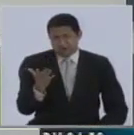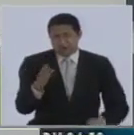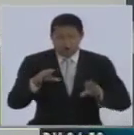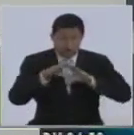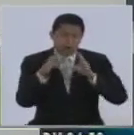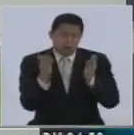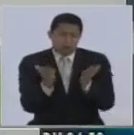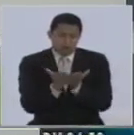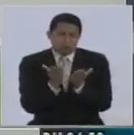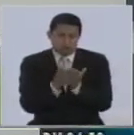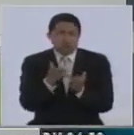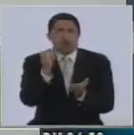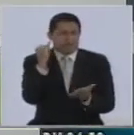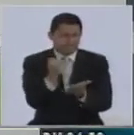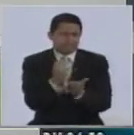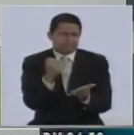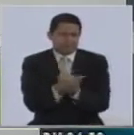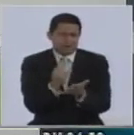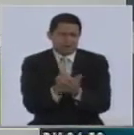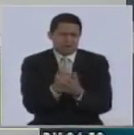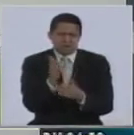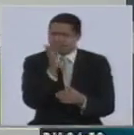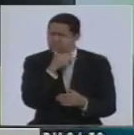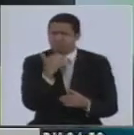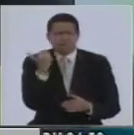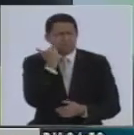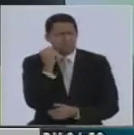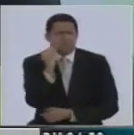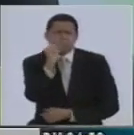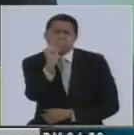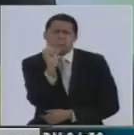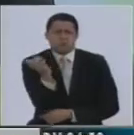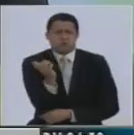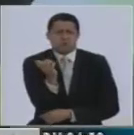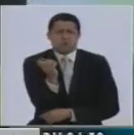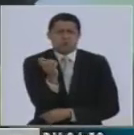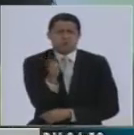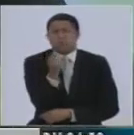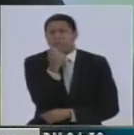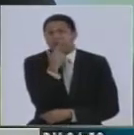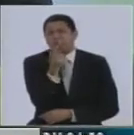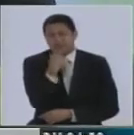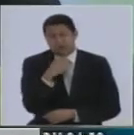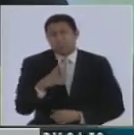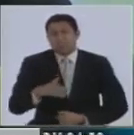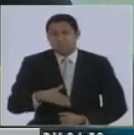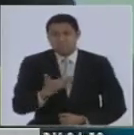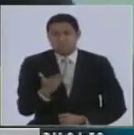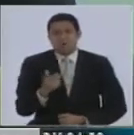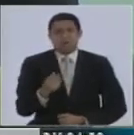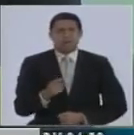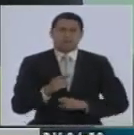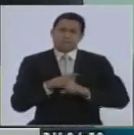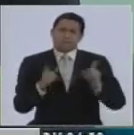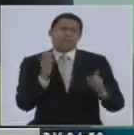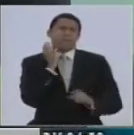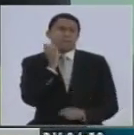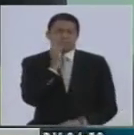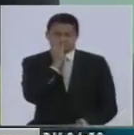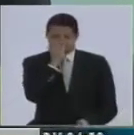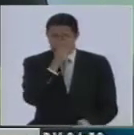mundial ya se han hecho pruebas en donde los efectos indeseables son pequeños esas son las medicaciones que la gente tiende a usar pero por ejemplo